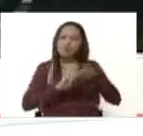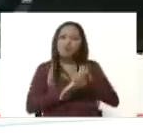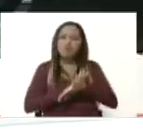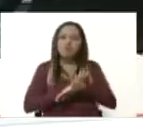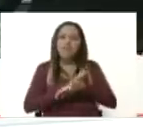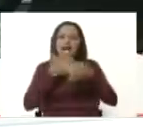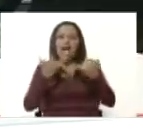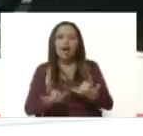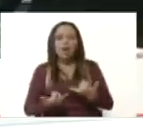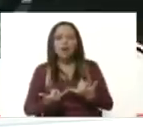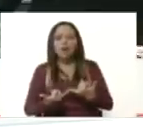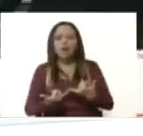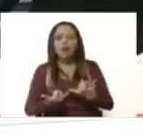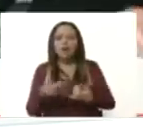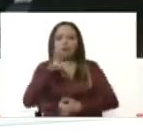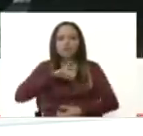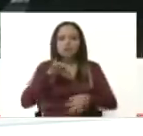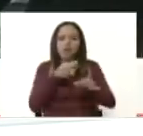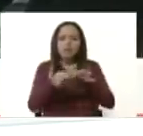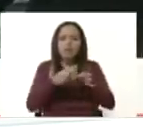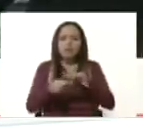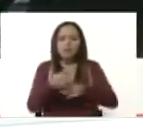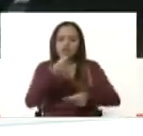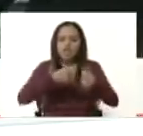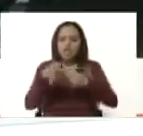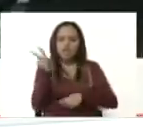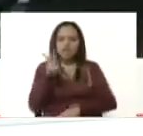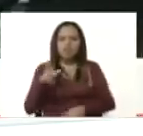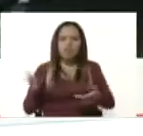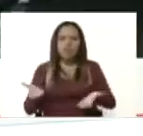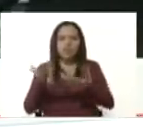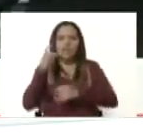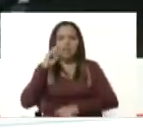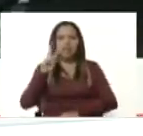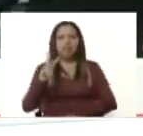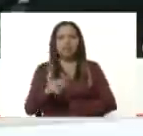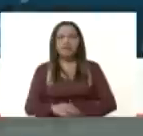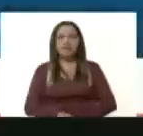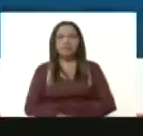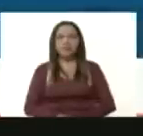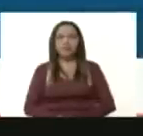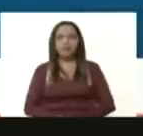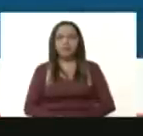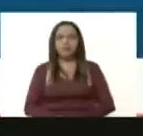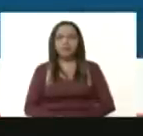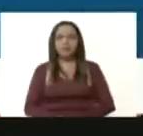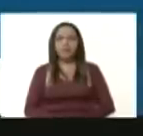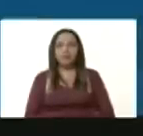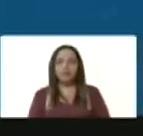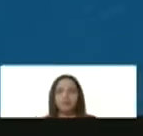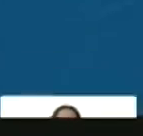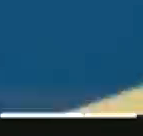llegado la era del petro a la economía venezolana. Adelante, video. Ingresa a la página